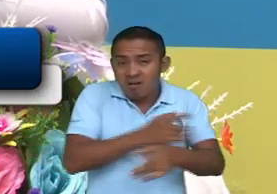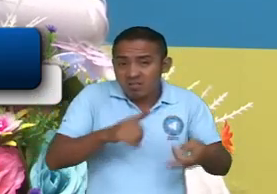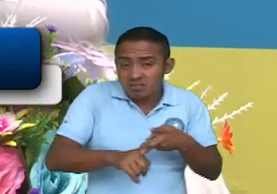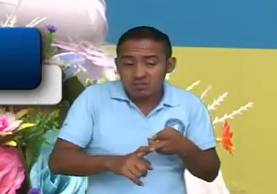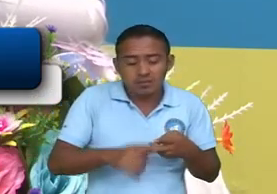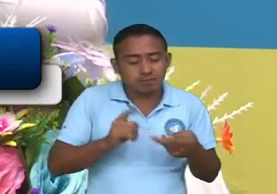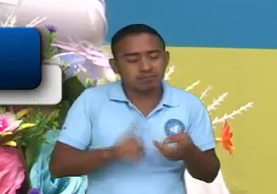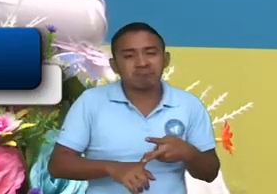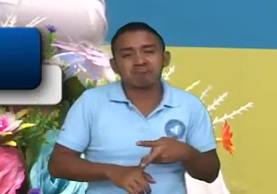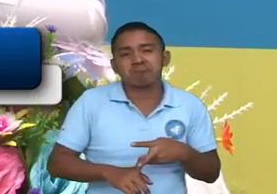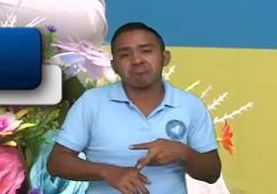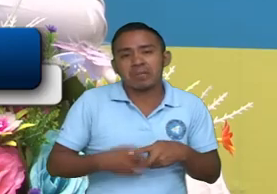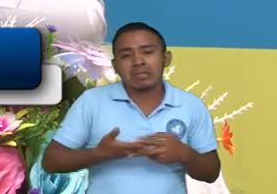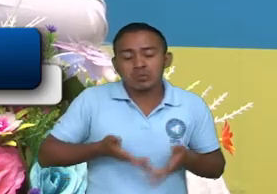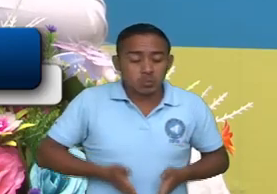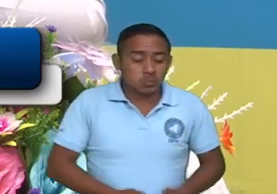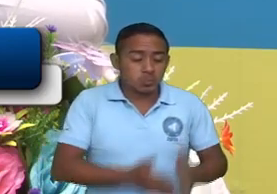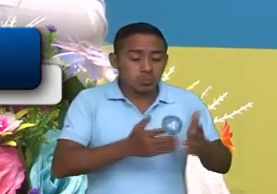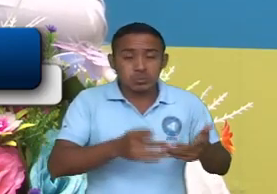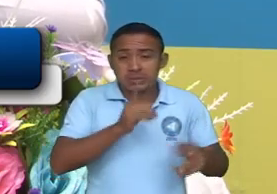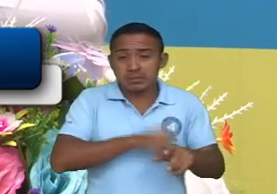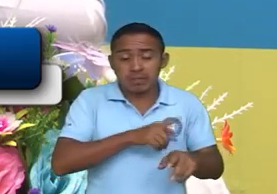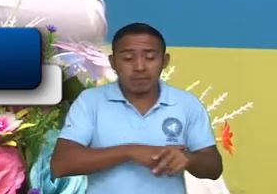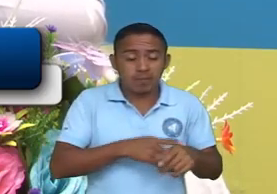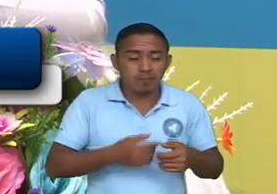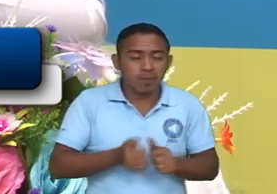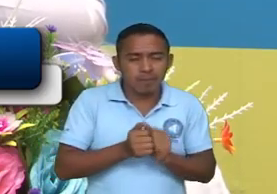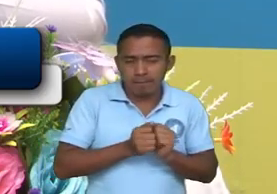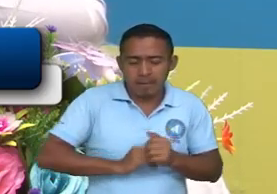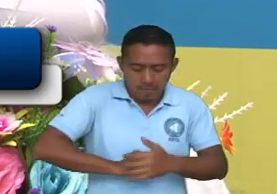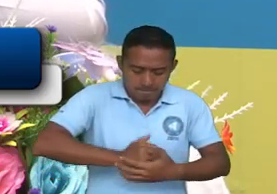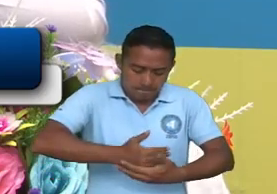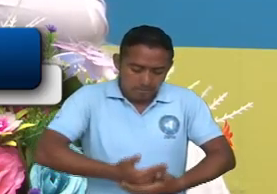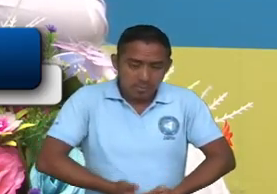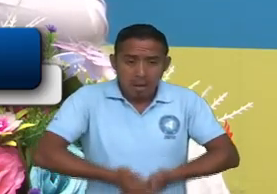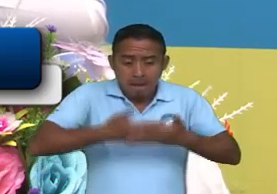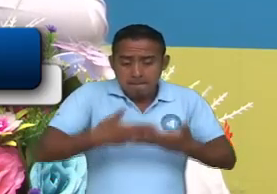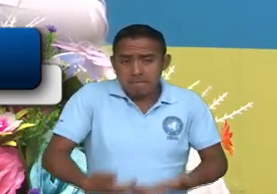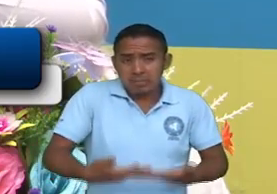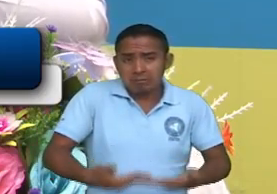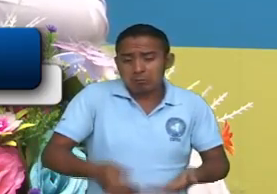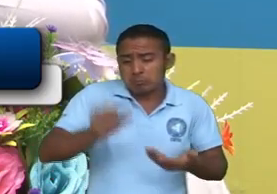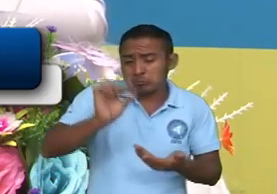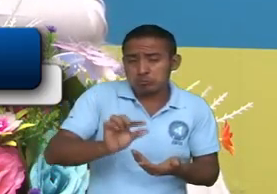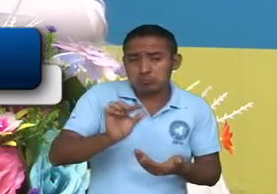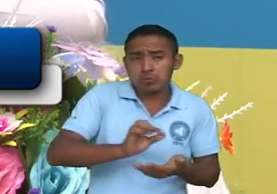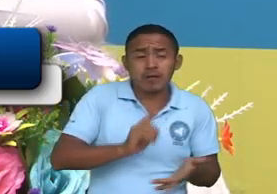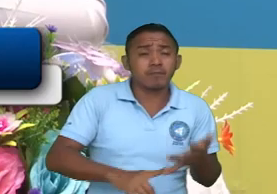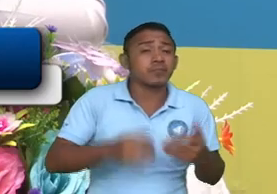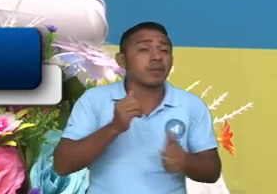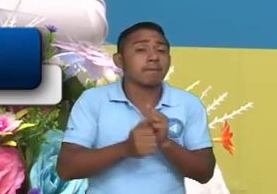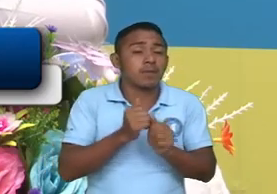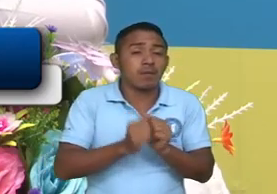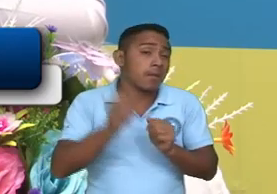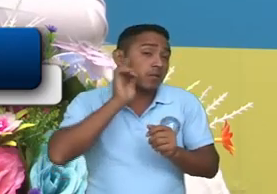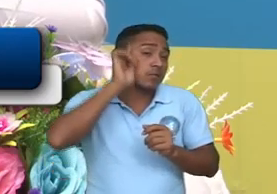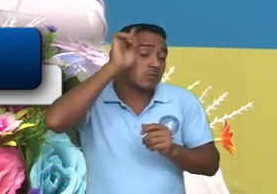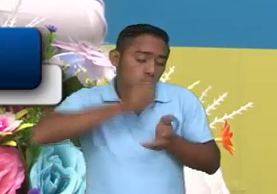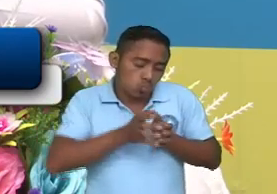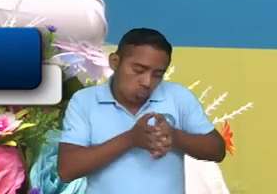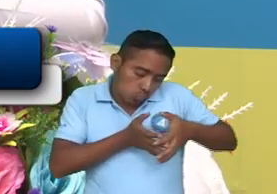es predominantemente, directamente asociado a la madre, porque esto aumenta el riesgo de